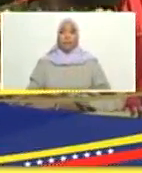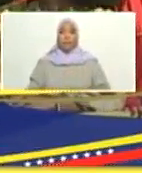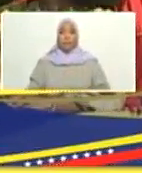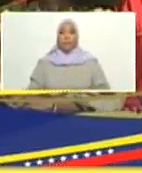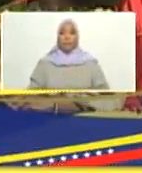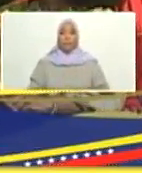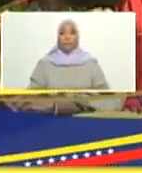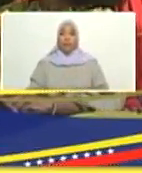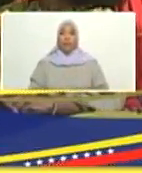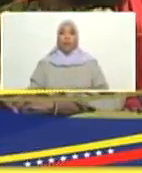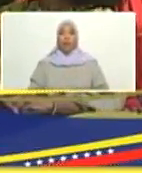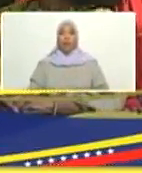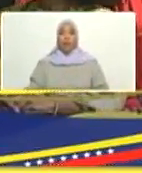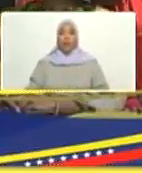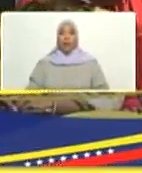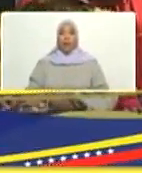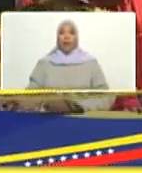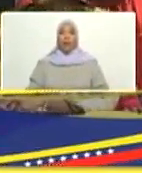Tremenda